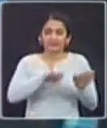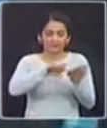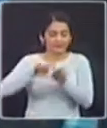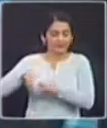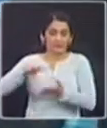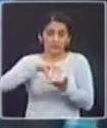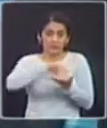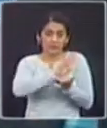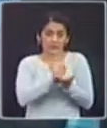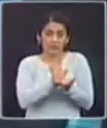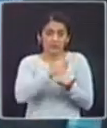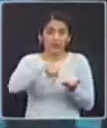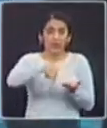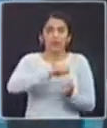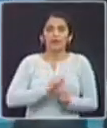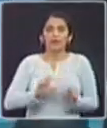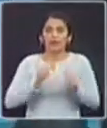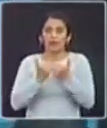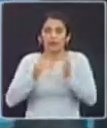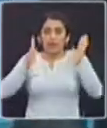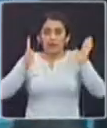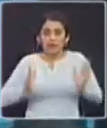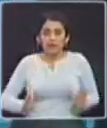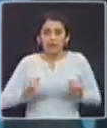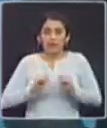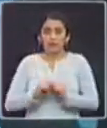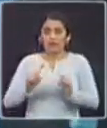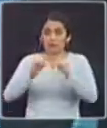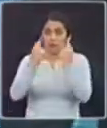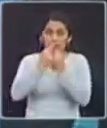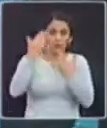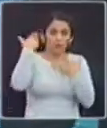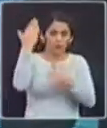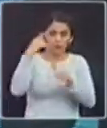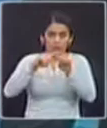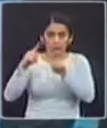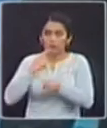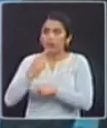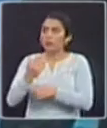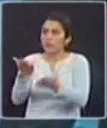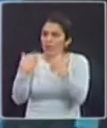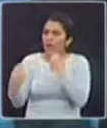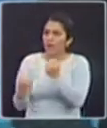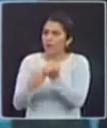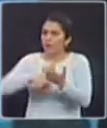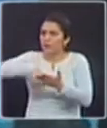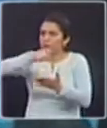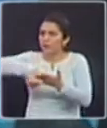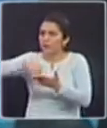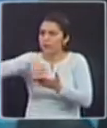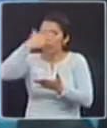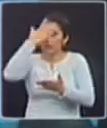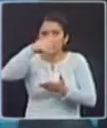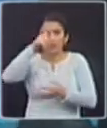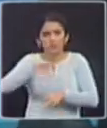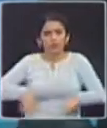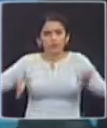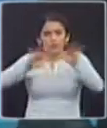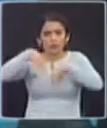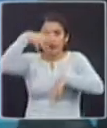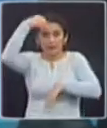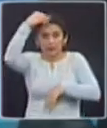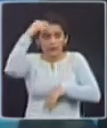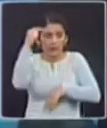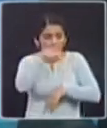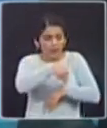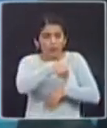a la Asamblea Nacional, donde la oposición empezó la recolección de firmas para un nuevo pedido de juicio político contra el vicepresidente de la República, mientras que el bloque de